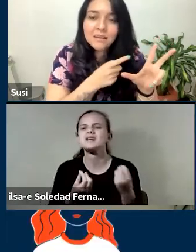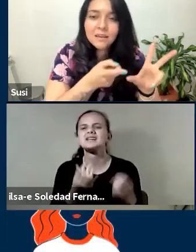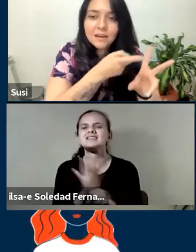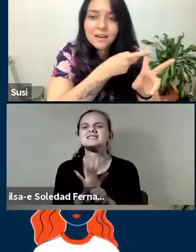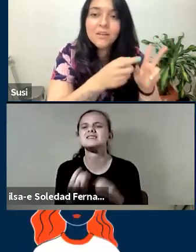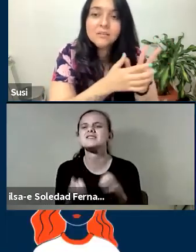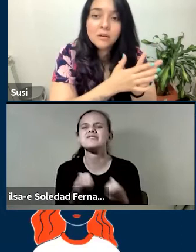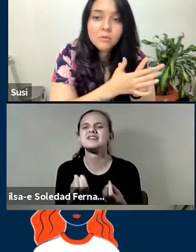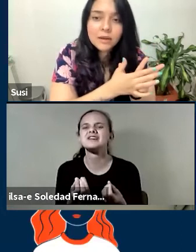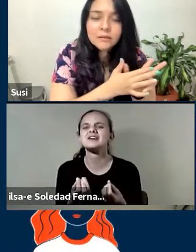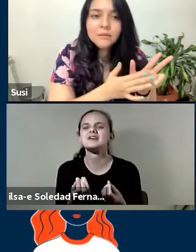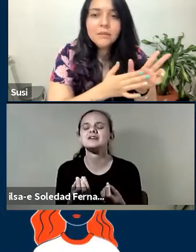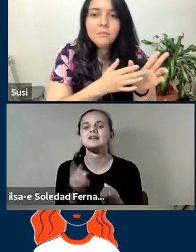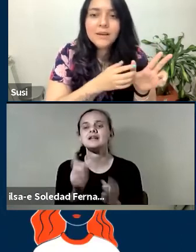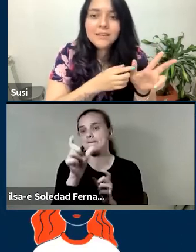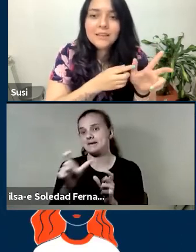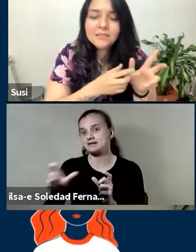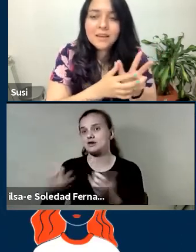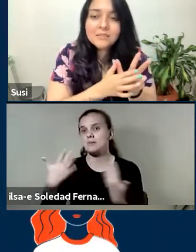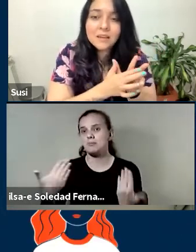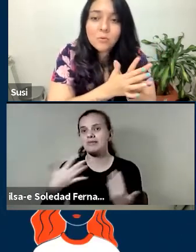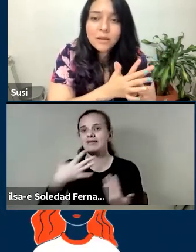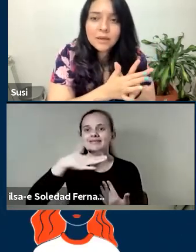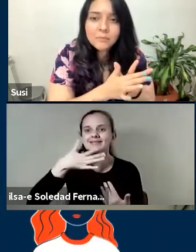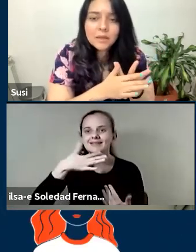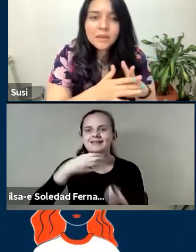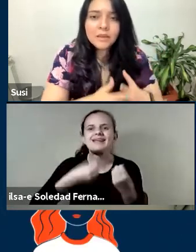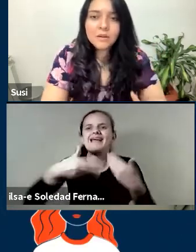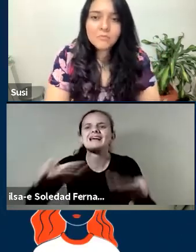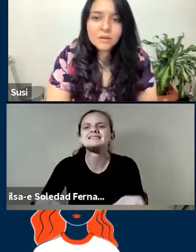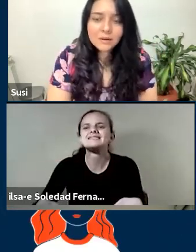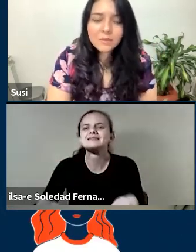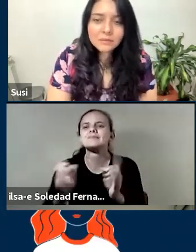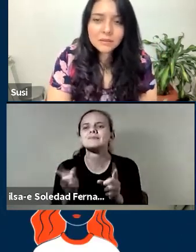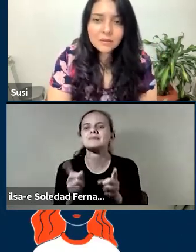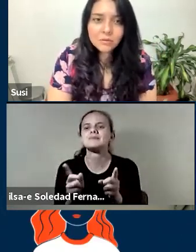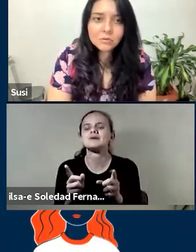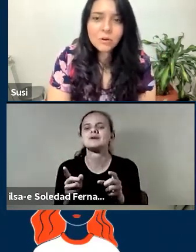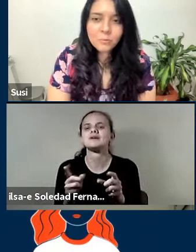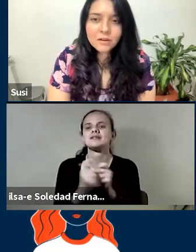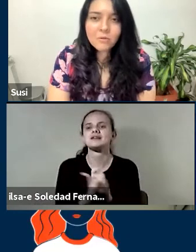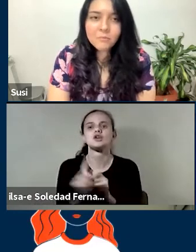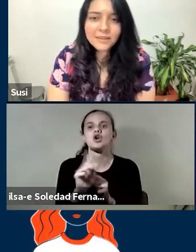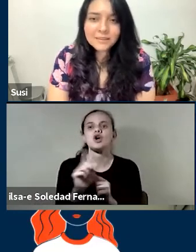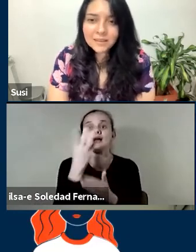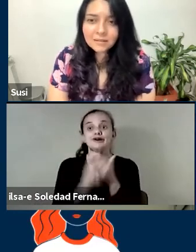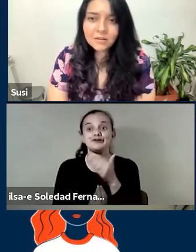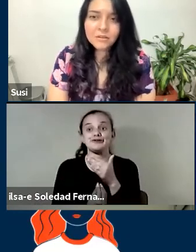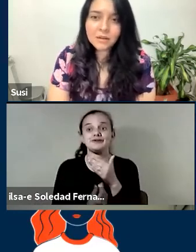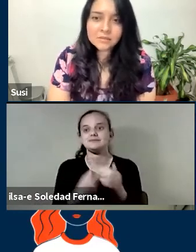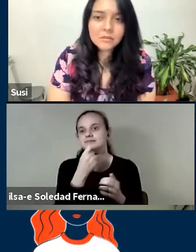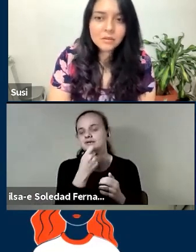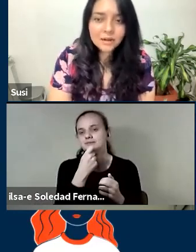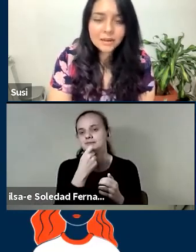universal, escalable y segura. Parte de que sea segura también es que realmente los usuarios puedan comprender